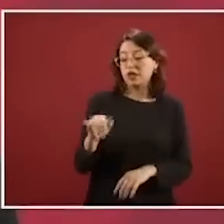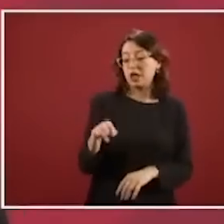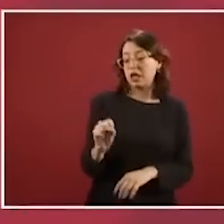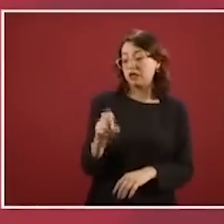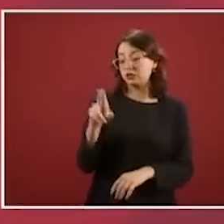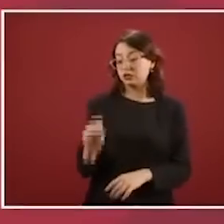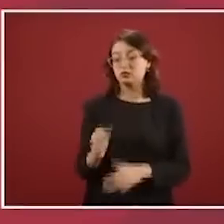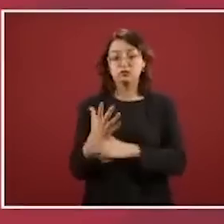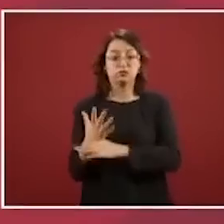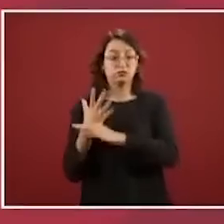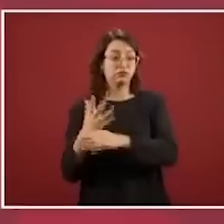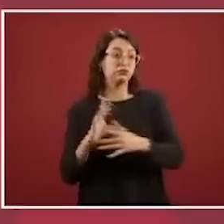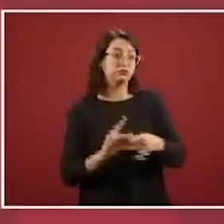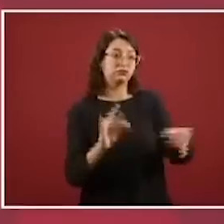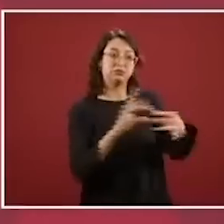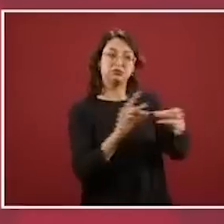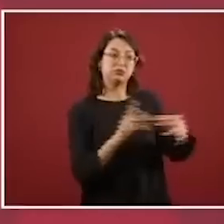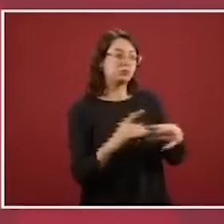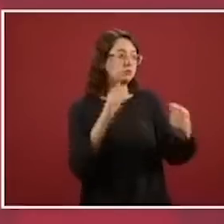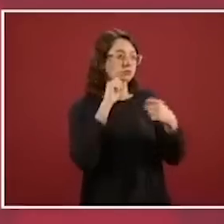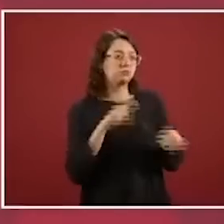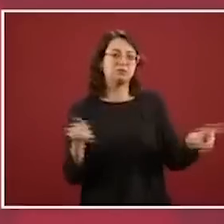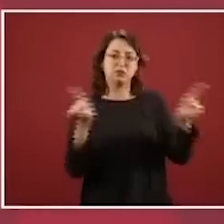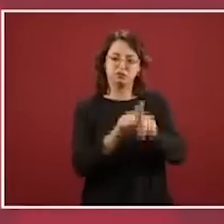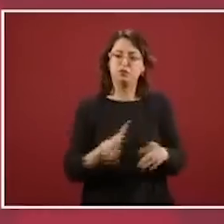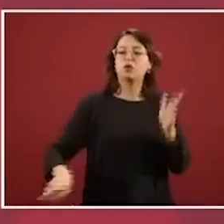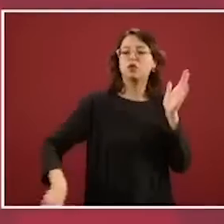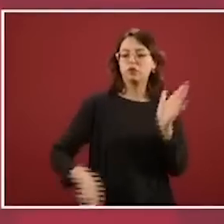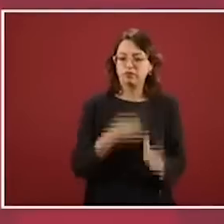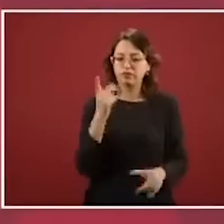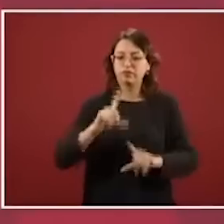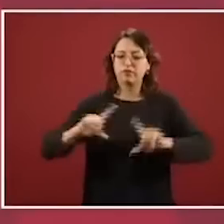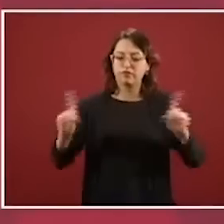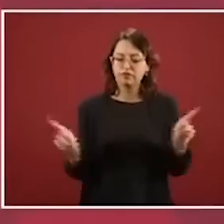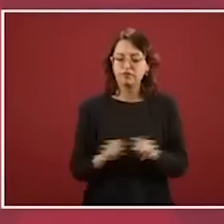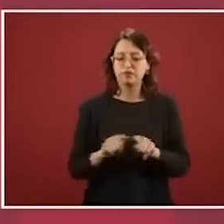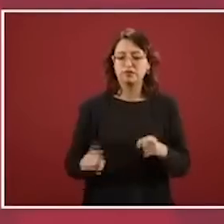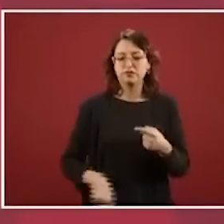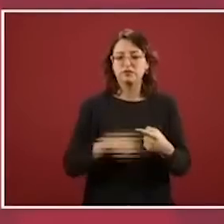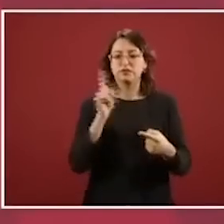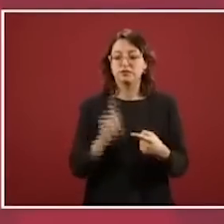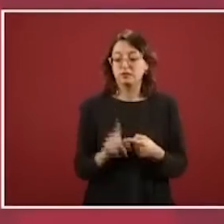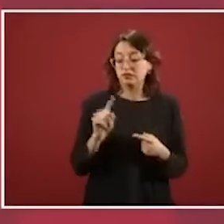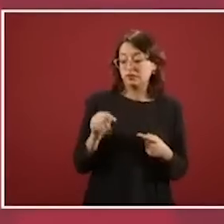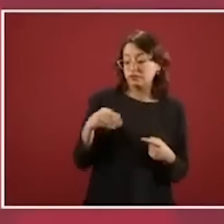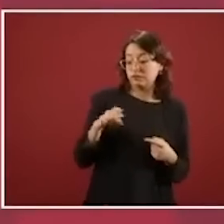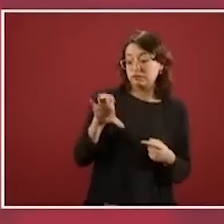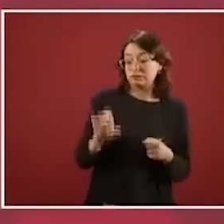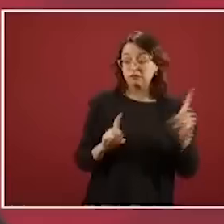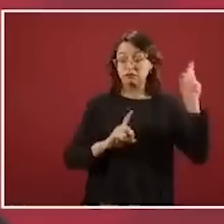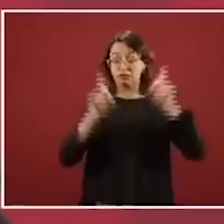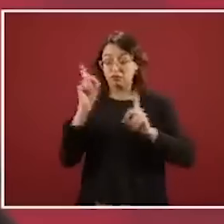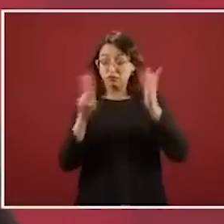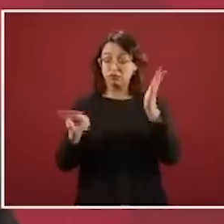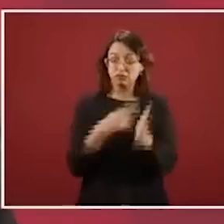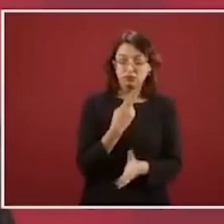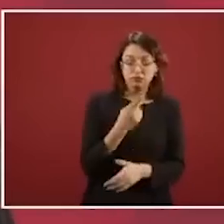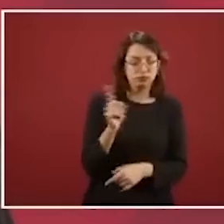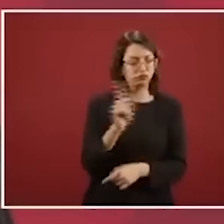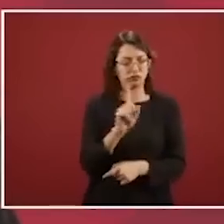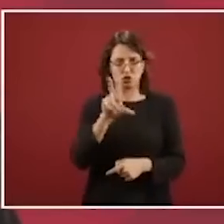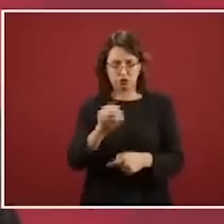de decir. Lo sintetizo de nuevo. Primero, ¿el tratado está en cuestión? No. ¿El tratado fue modificado?